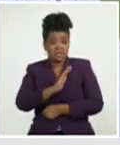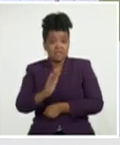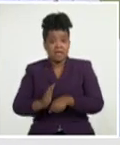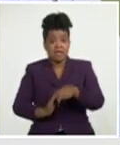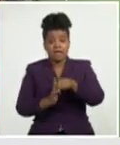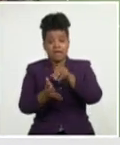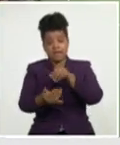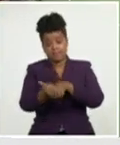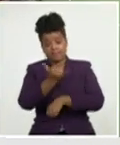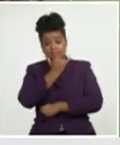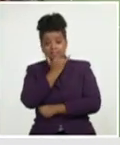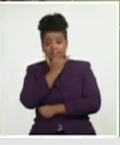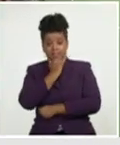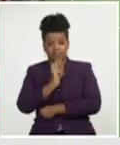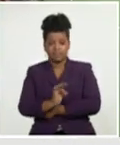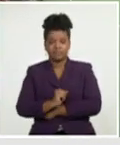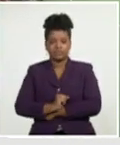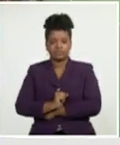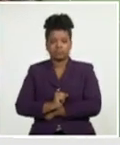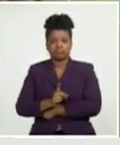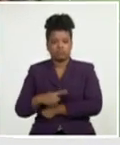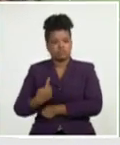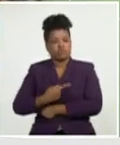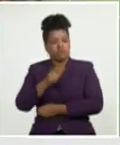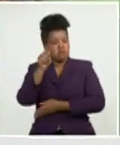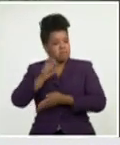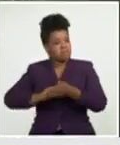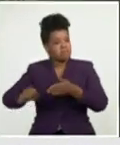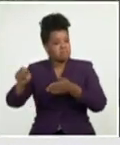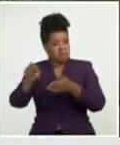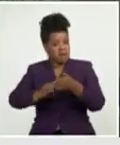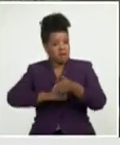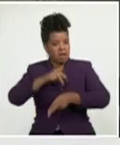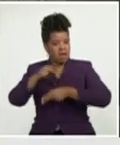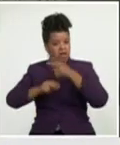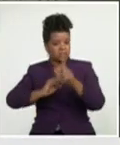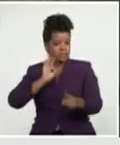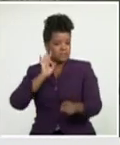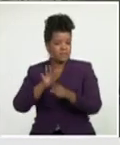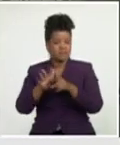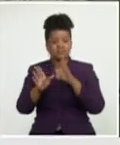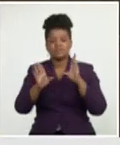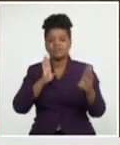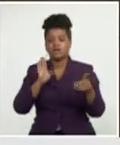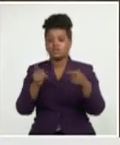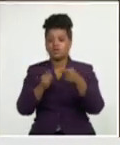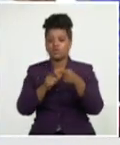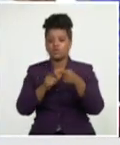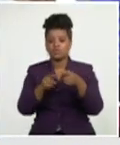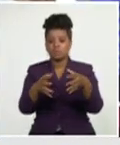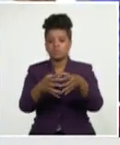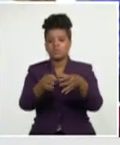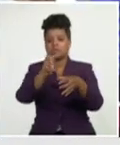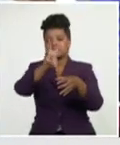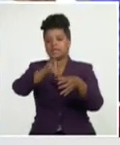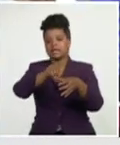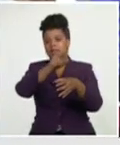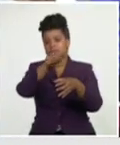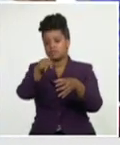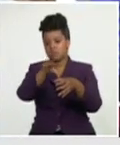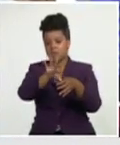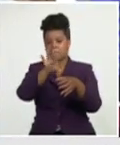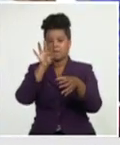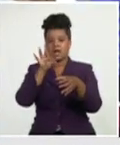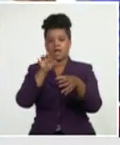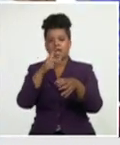virus. Y fue la apuesta, lo hicimos inicialmente en un fase 1 con 30 voluntarios nada más de 19 a 59 años y realmente